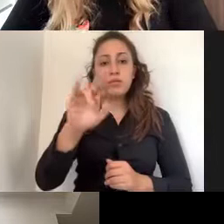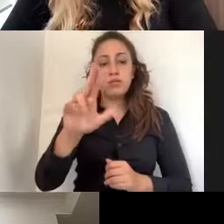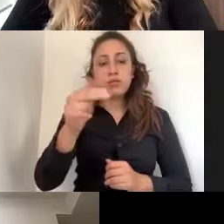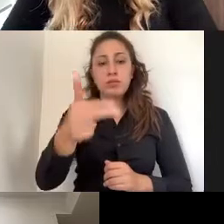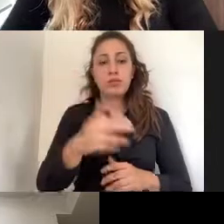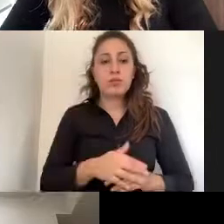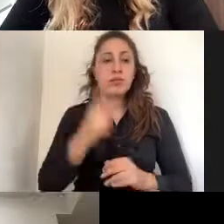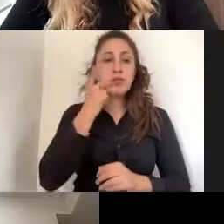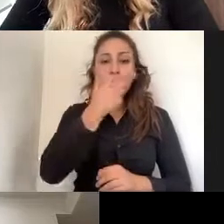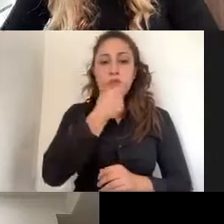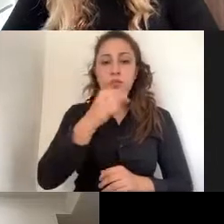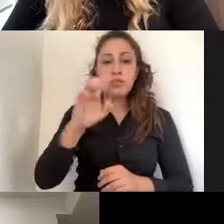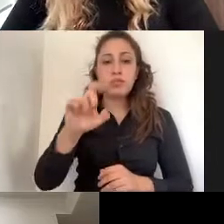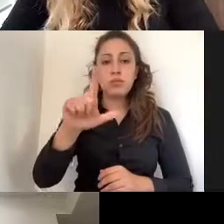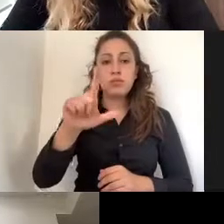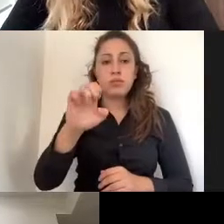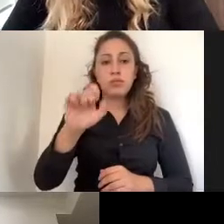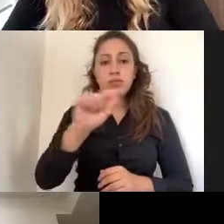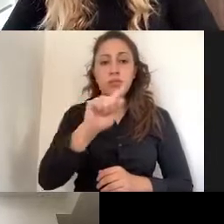Diputado Eleazar Rubio.